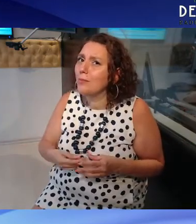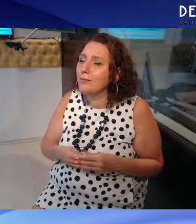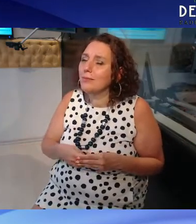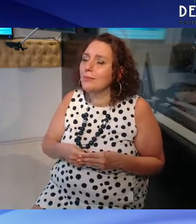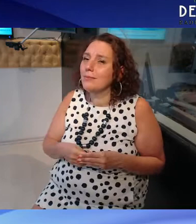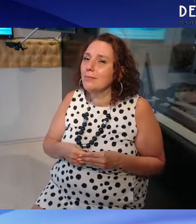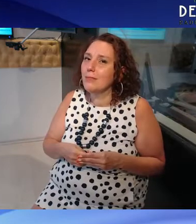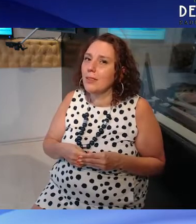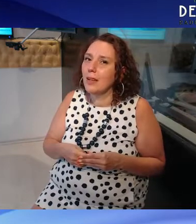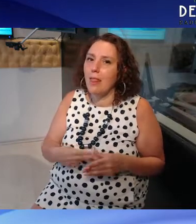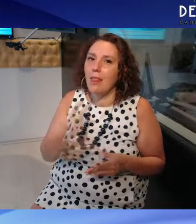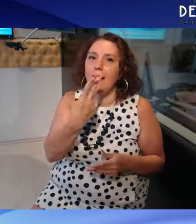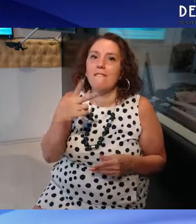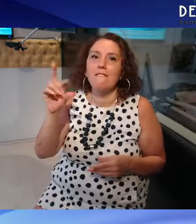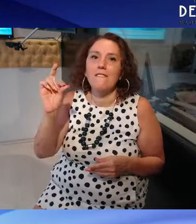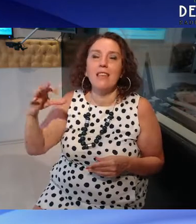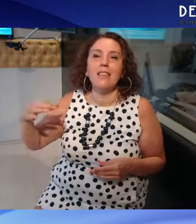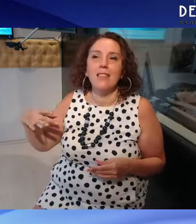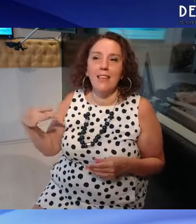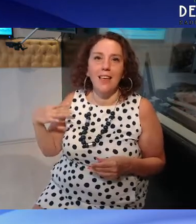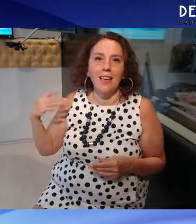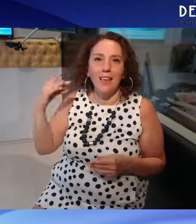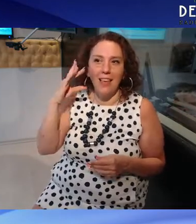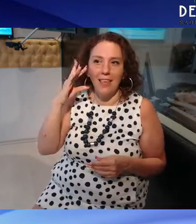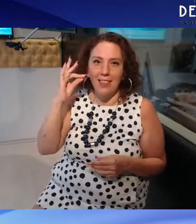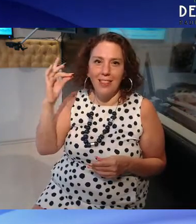Cada 20 días. Porque este sábado...